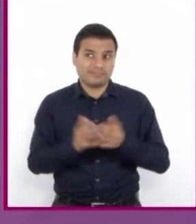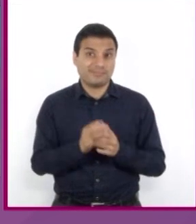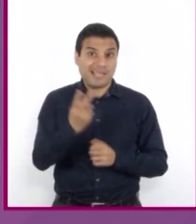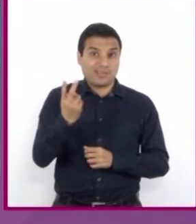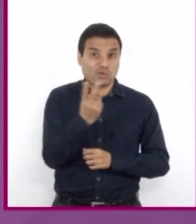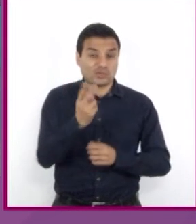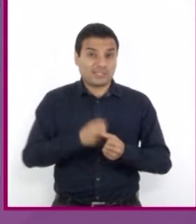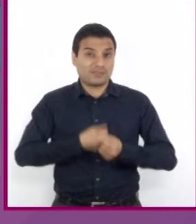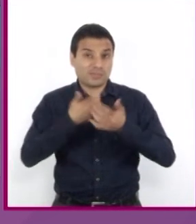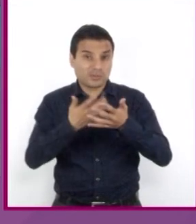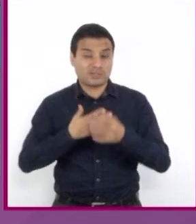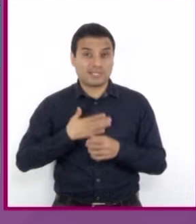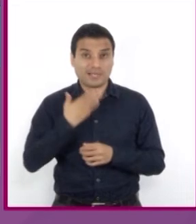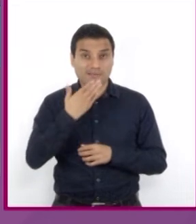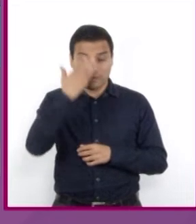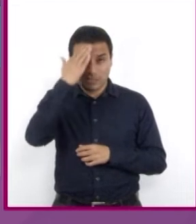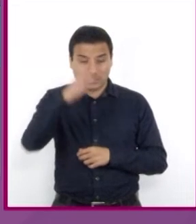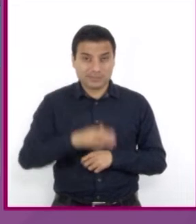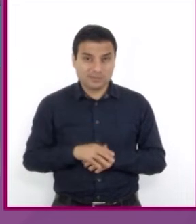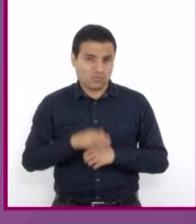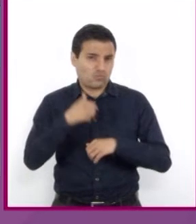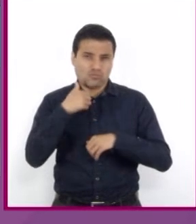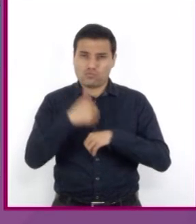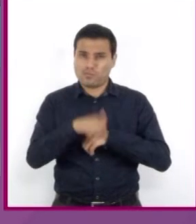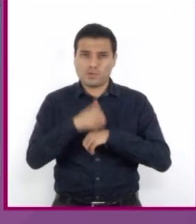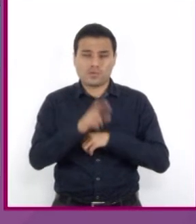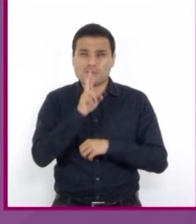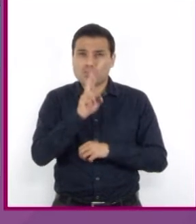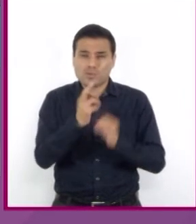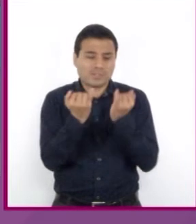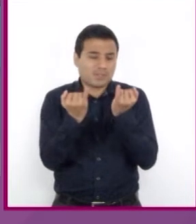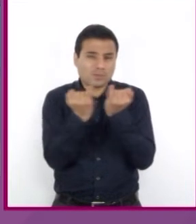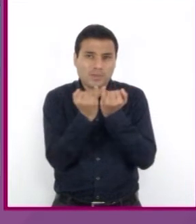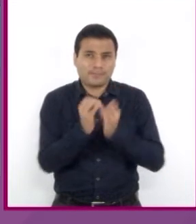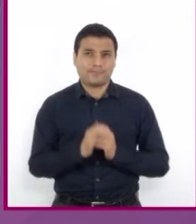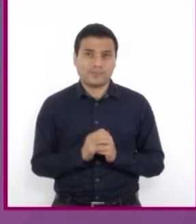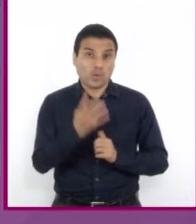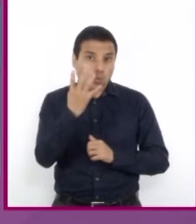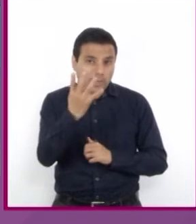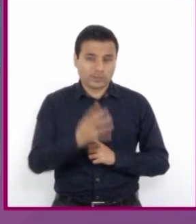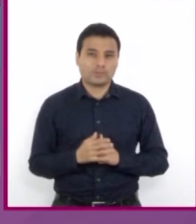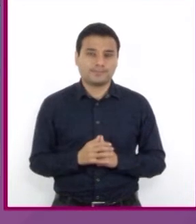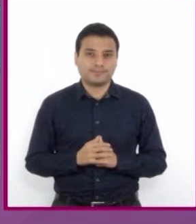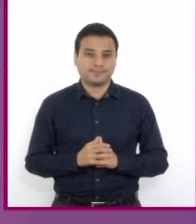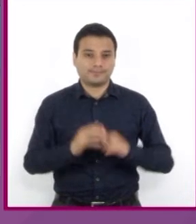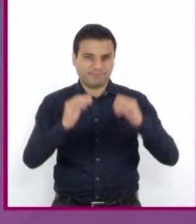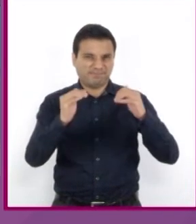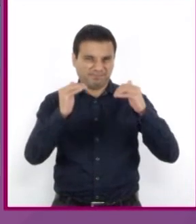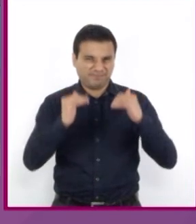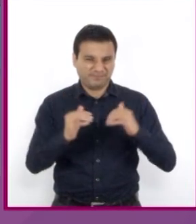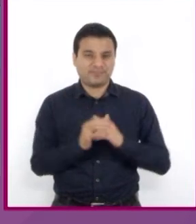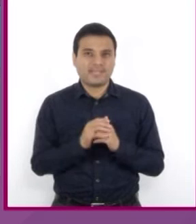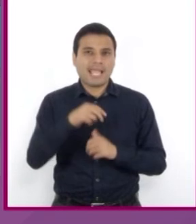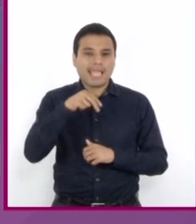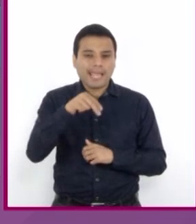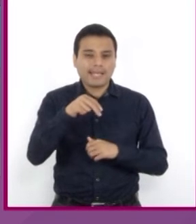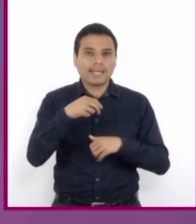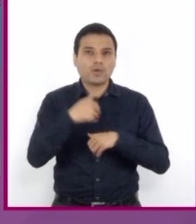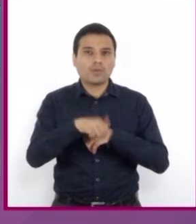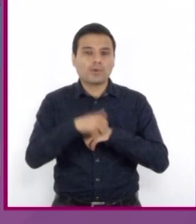expresiones algebraicas, tenemos el mismo resultado, 4. ¿Qué pasa cuando n es igual a